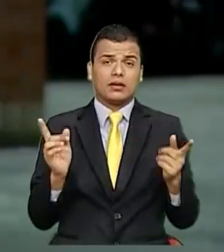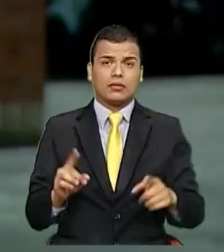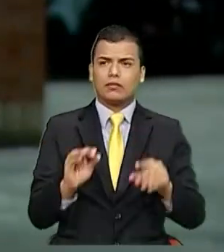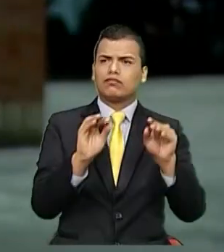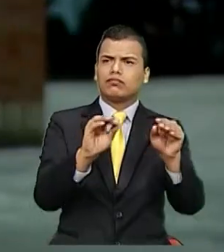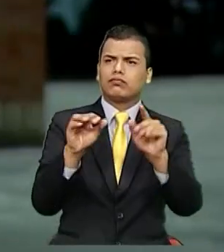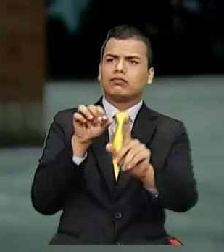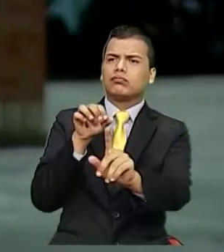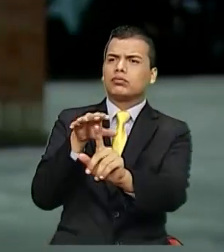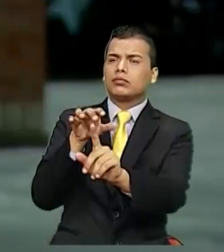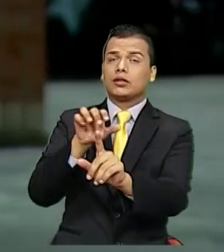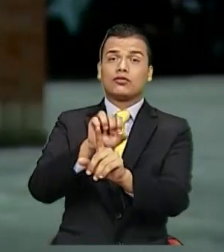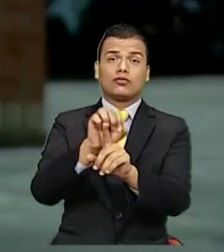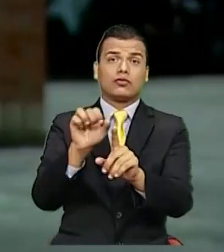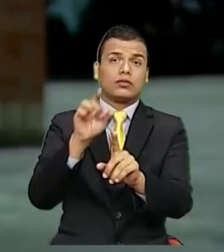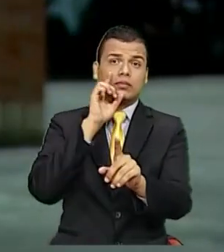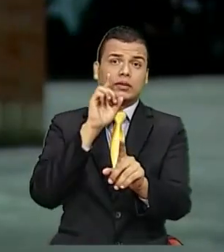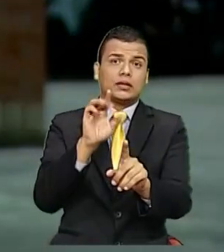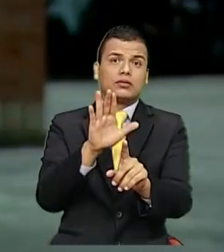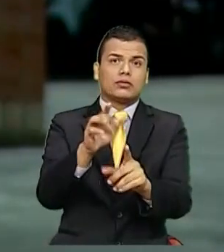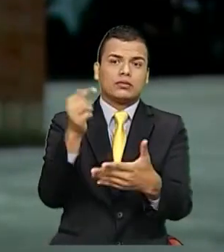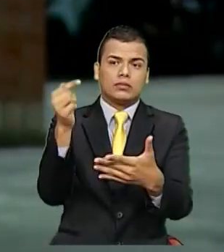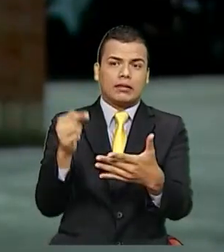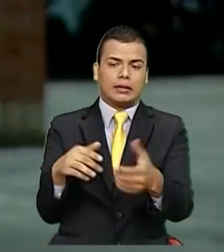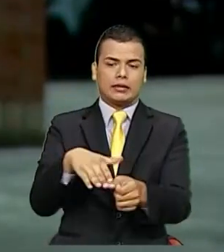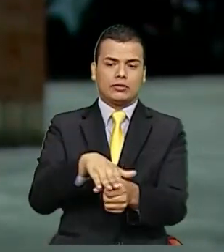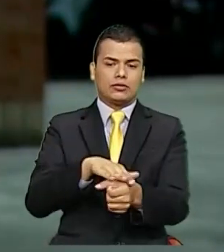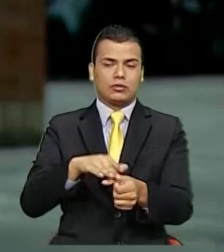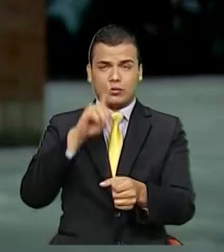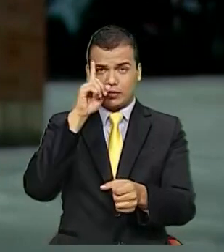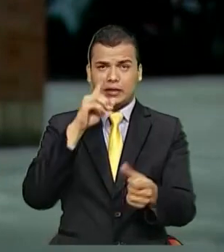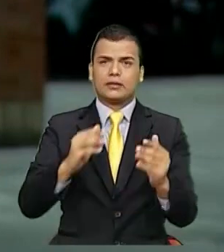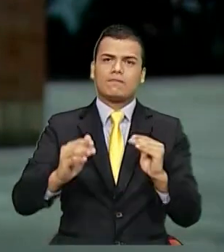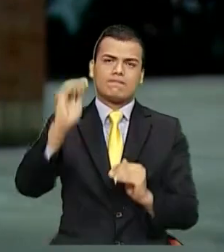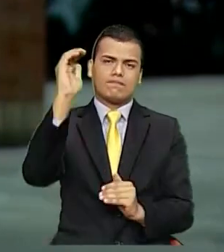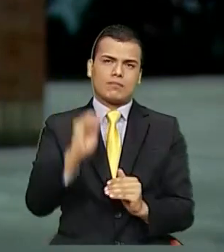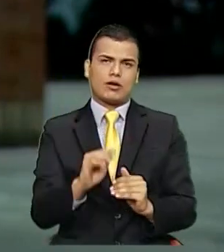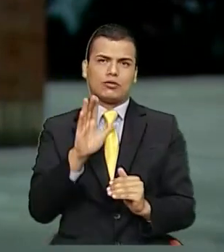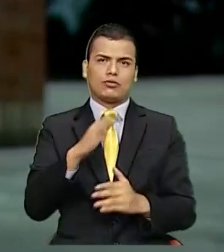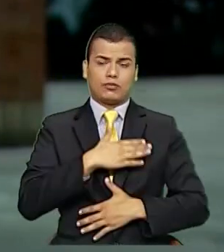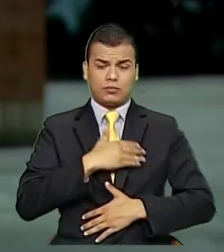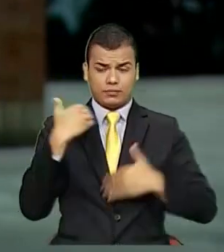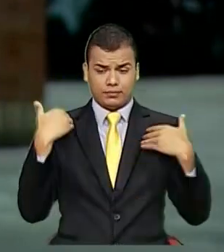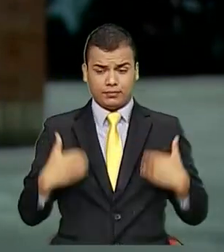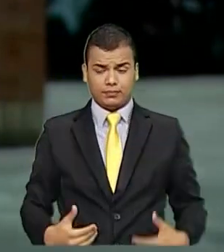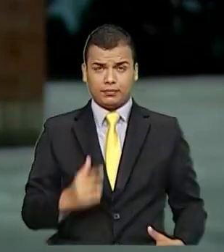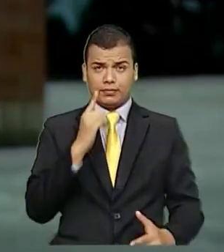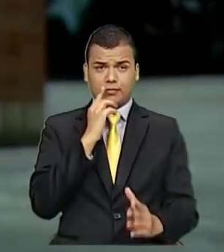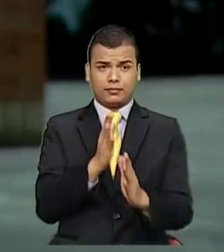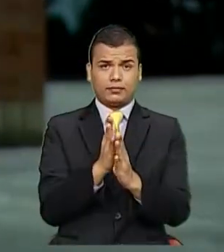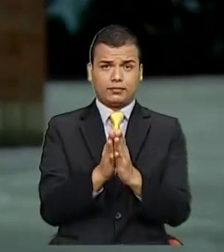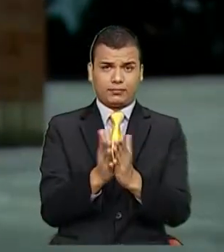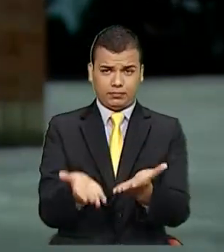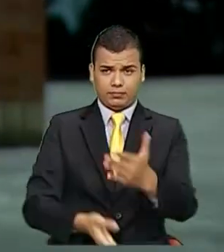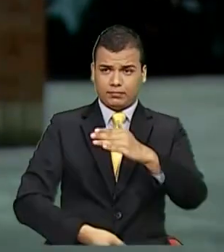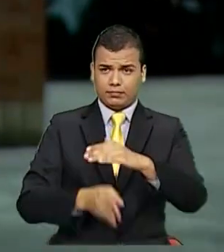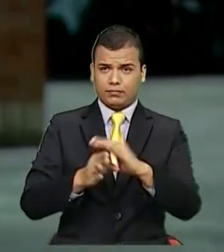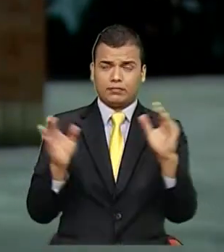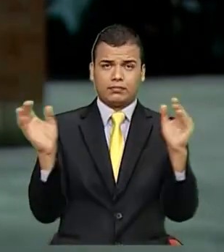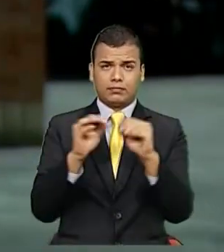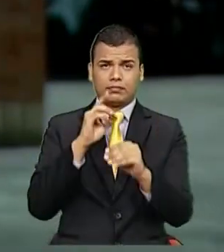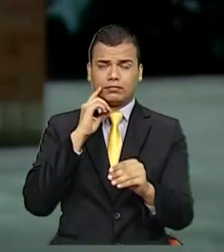social para de alguna manera mitigar la situación que se está registrando en esta población. Desde Villarrica, en el norte del Cauca, regreso con ustedes a